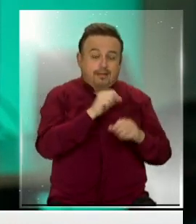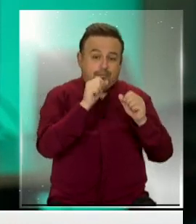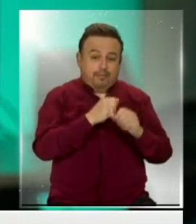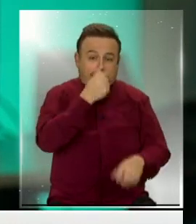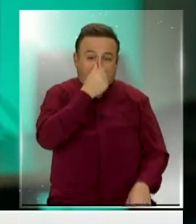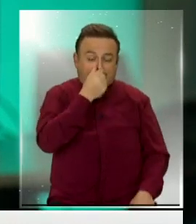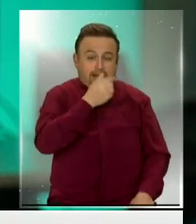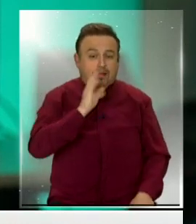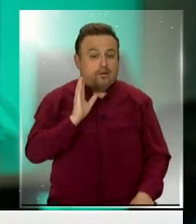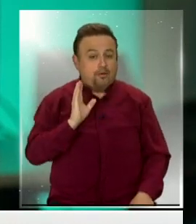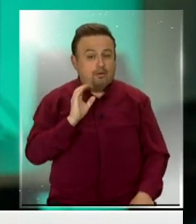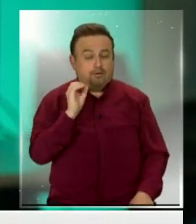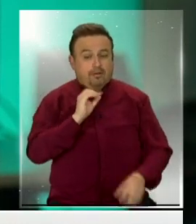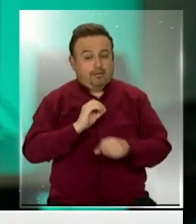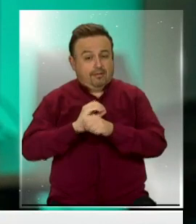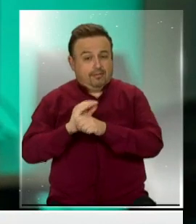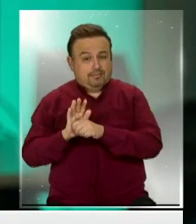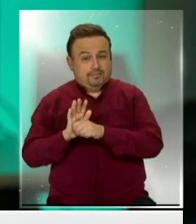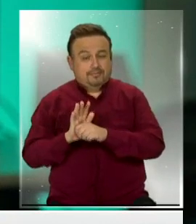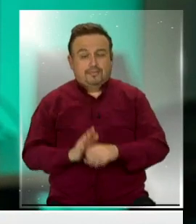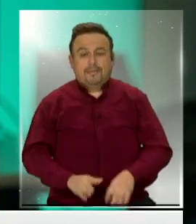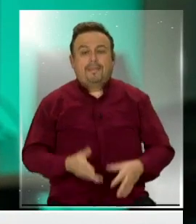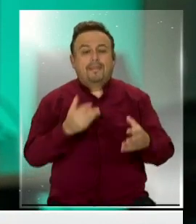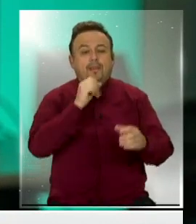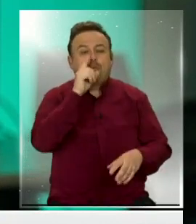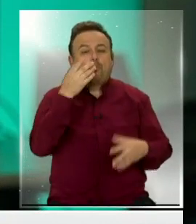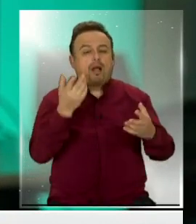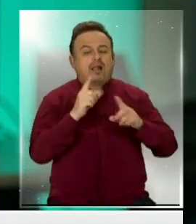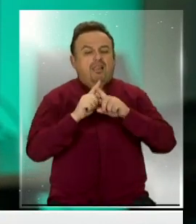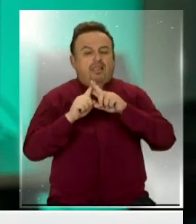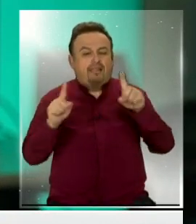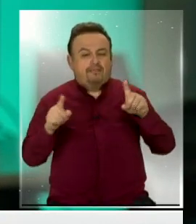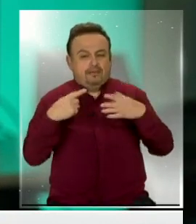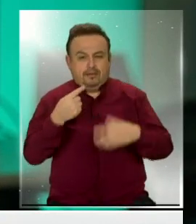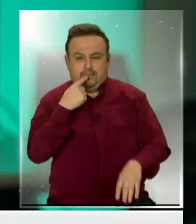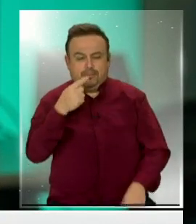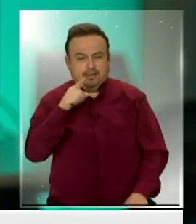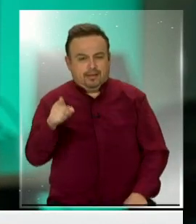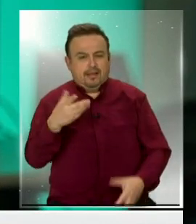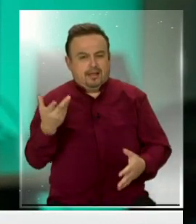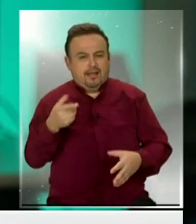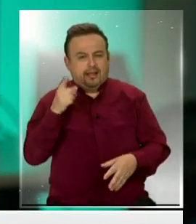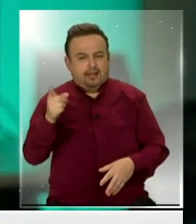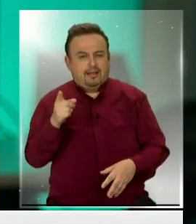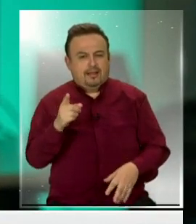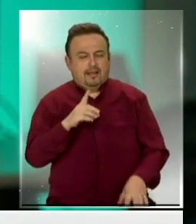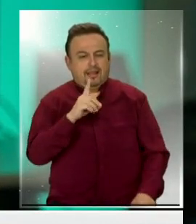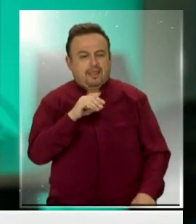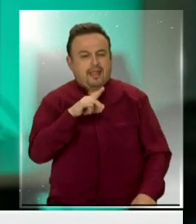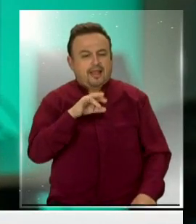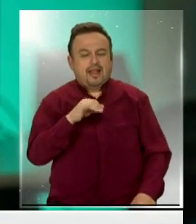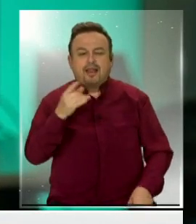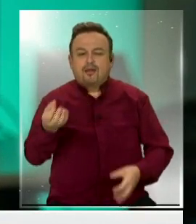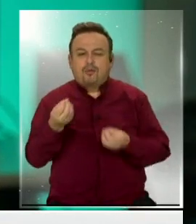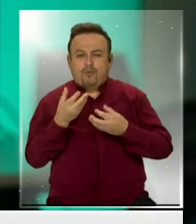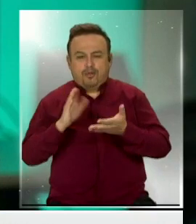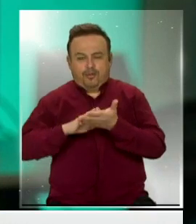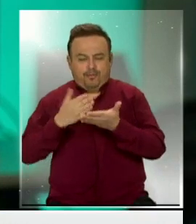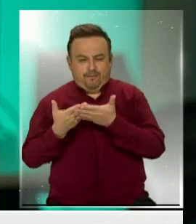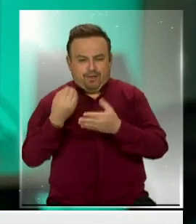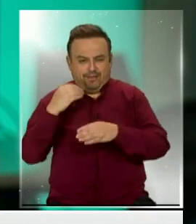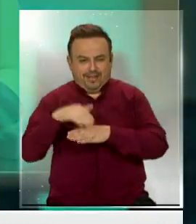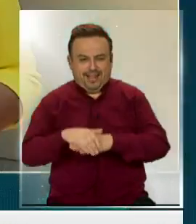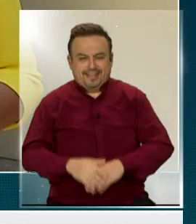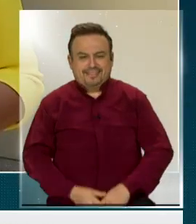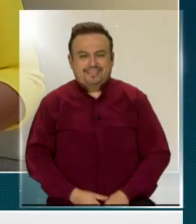resfrío común o incluso con coronavirus. ¿Cuál es la diferencia? Se lo preguntamos de inmediato a Daniela Valdés. Daniela, ¿cómo estás? Buenas